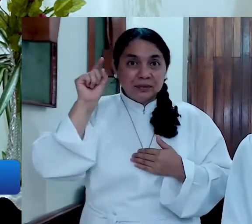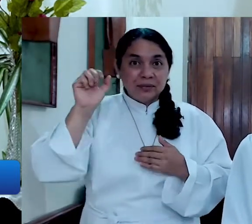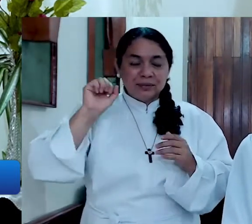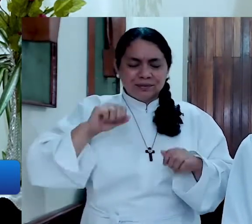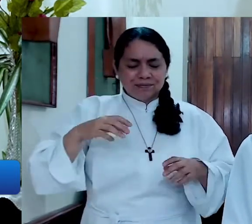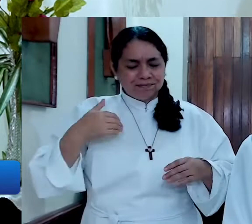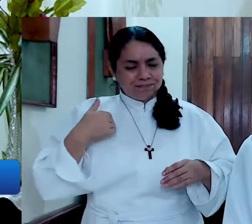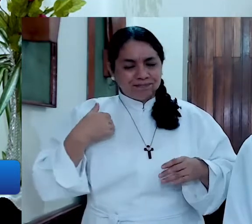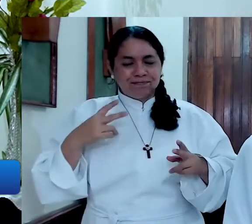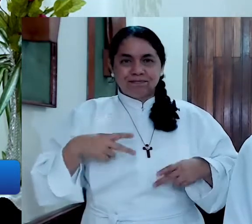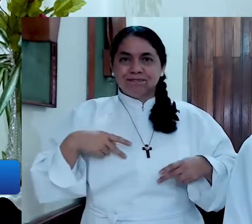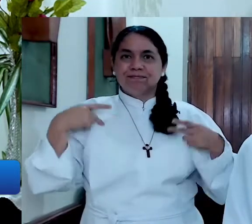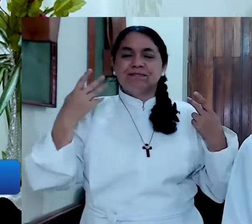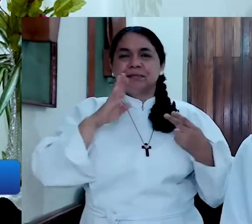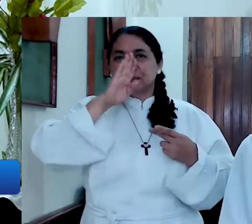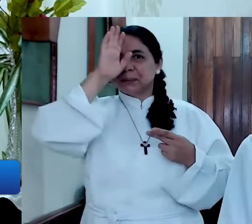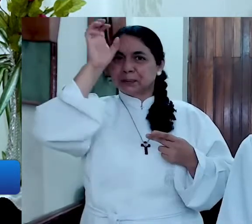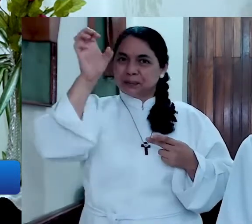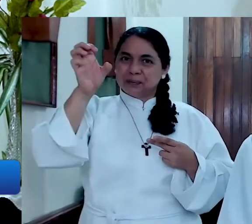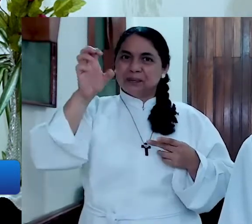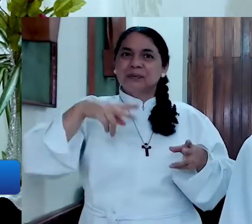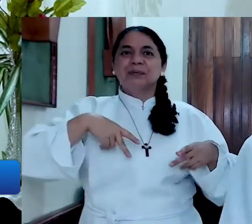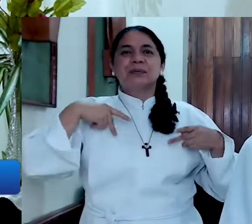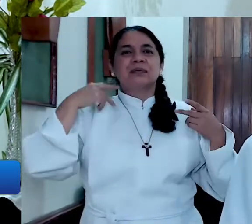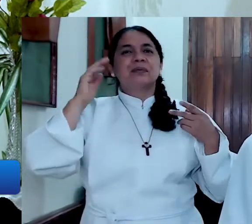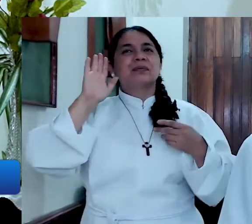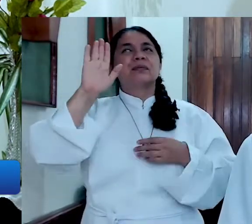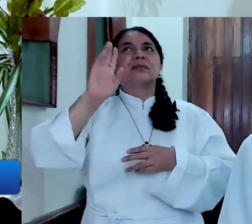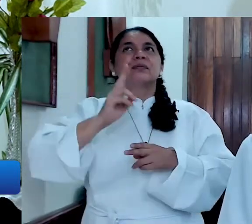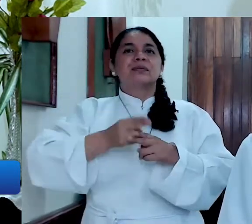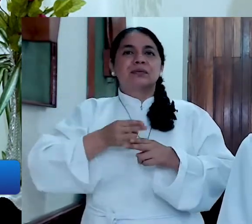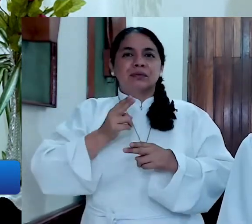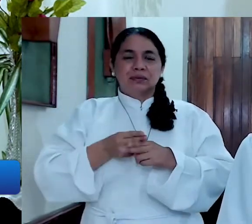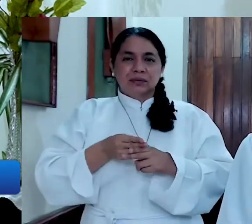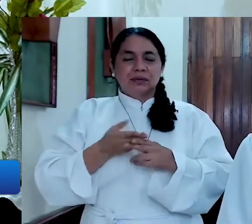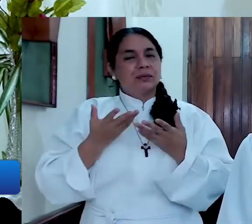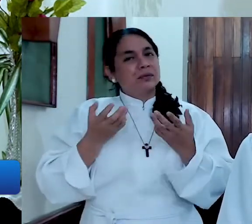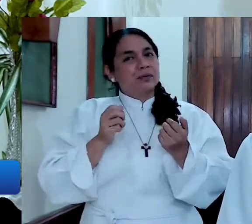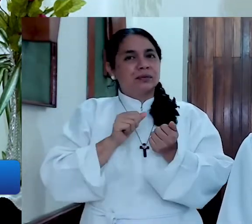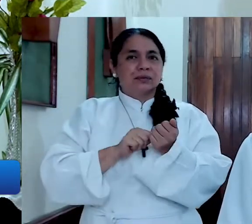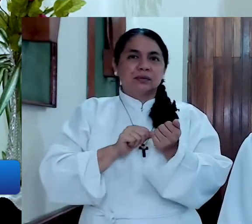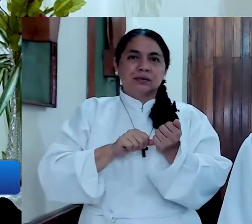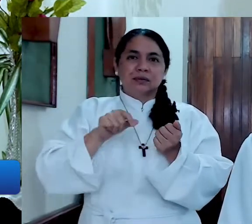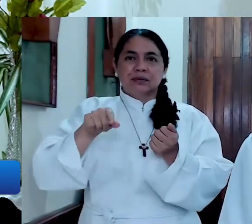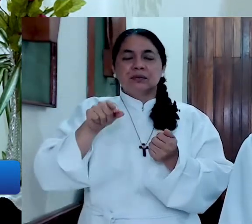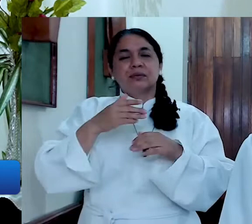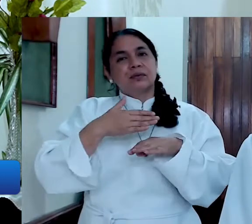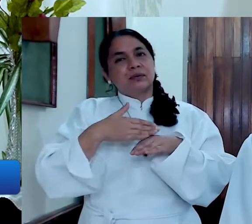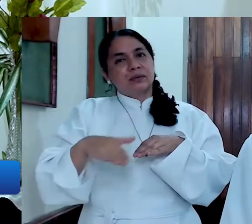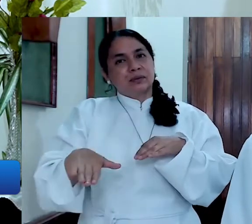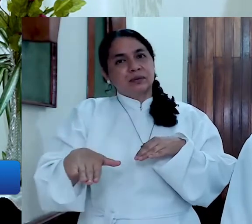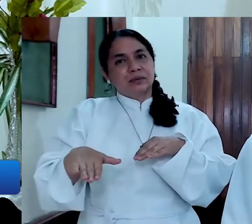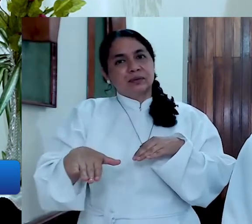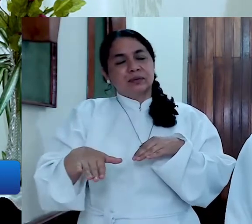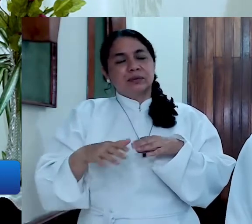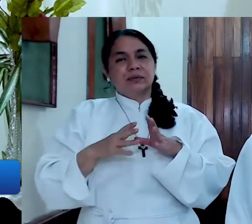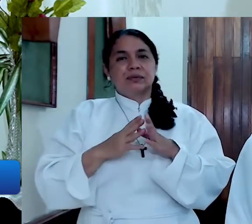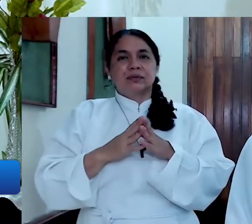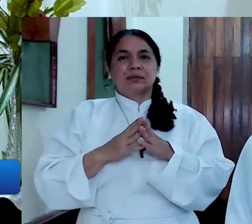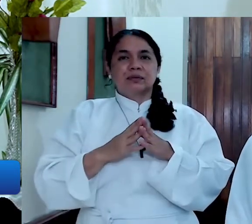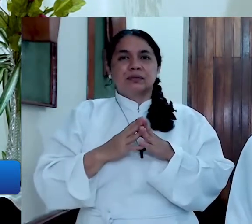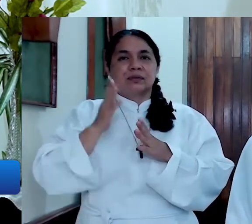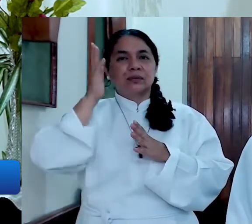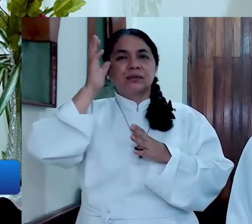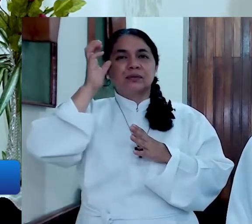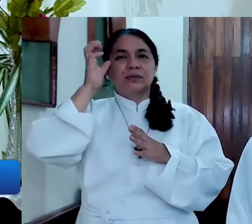tengamos vida eterna, vida en su nombre. Queridos hermanos, esta es la invitación a